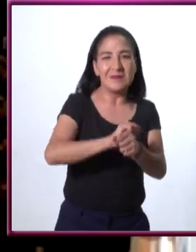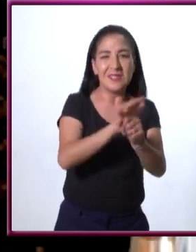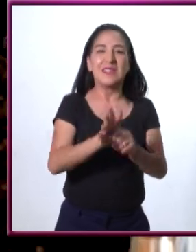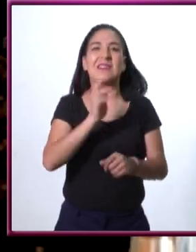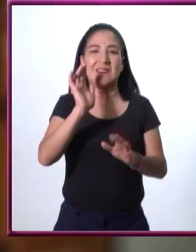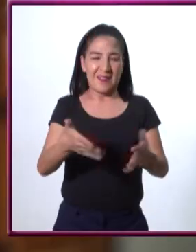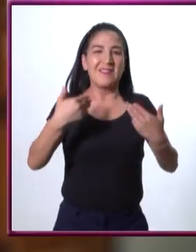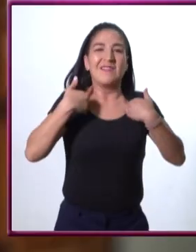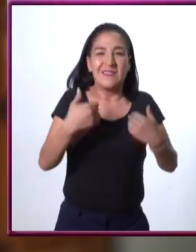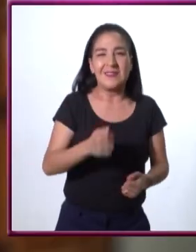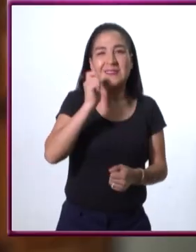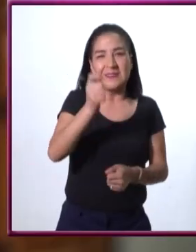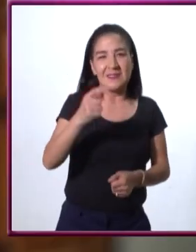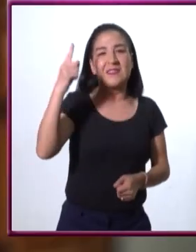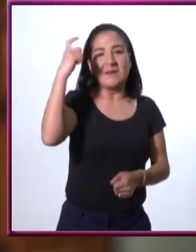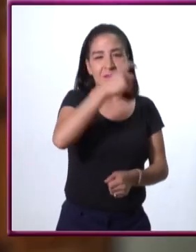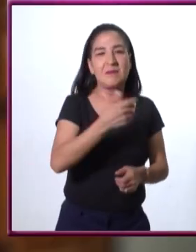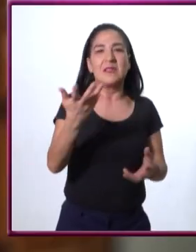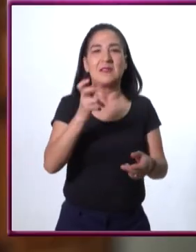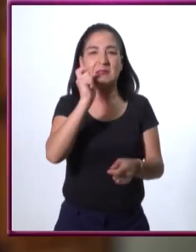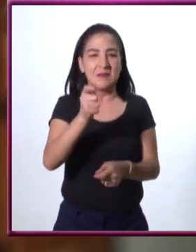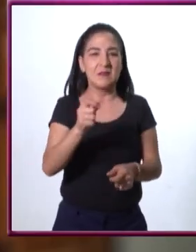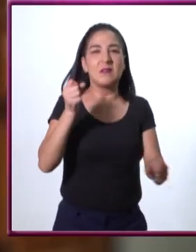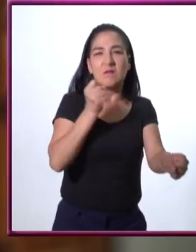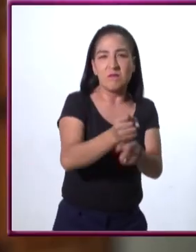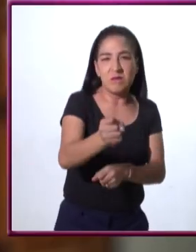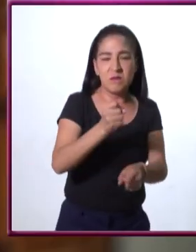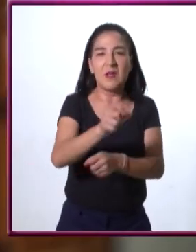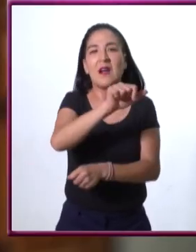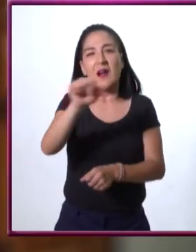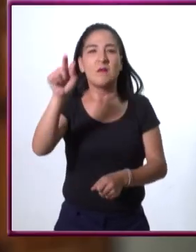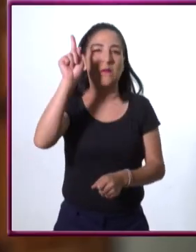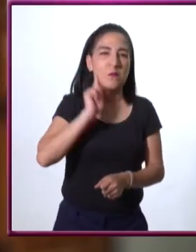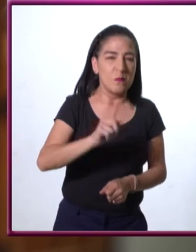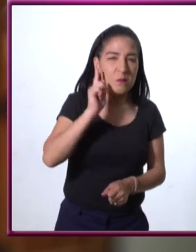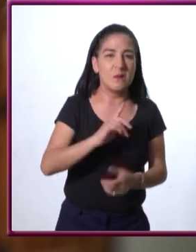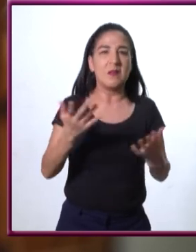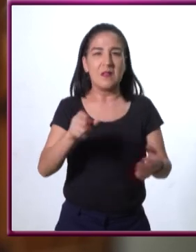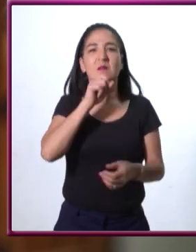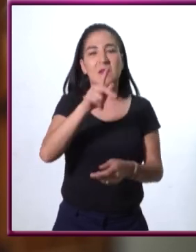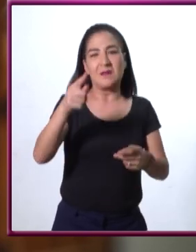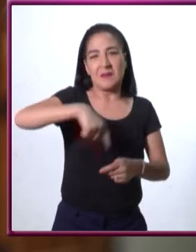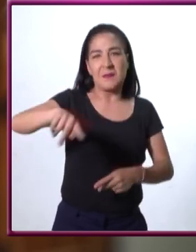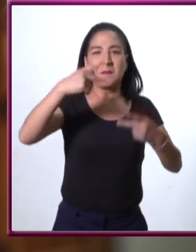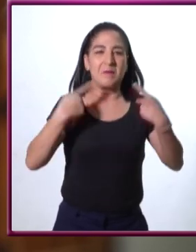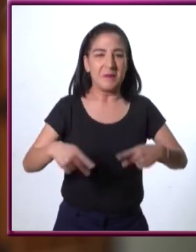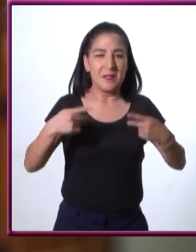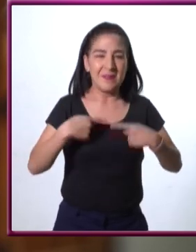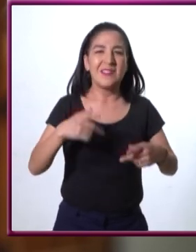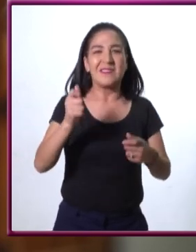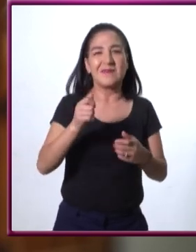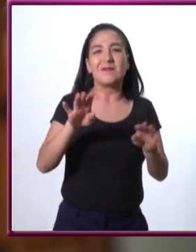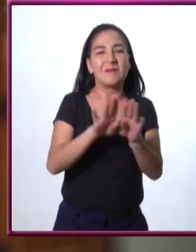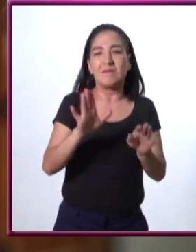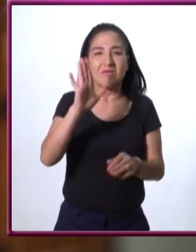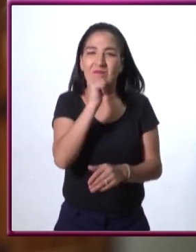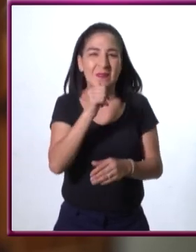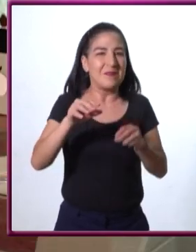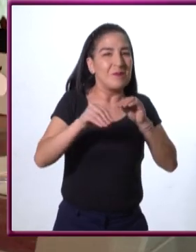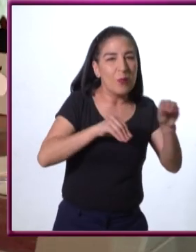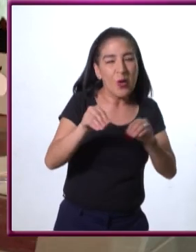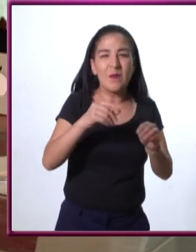cambiar al mundo. Ya estamos de regreso con la doctora Silvia Morales. La culpa y no el castigo es lo